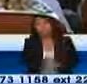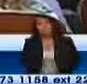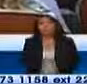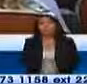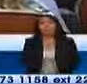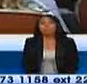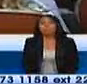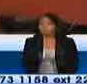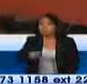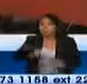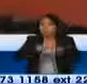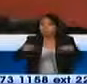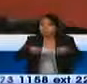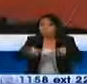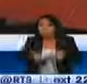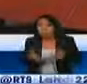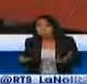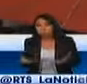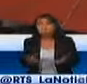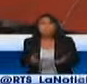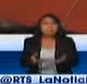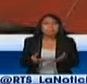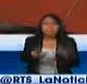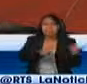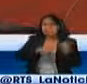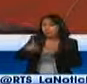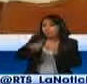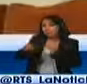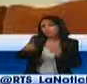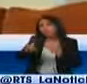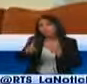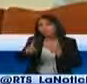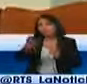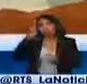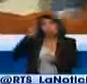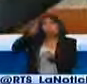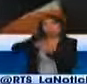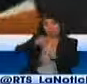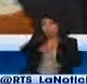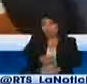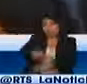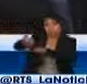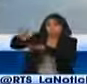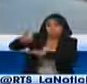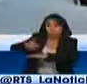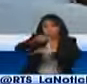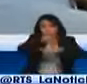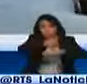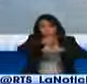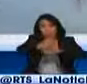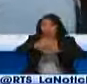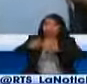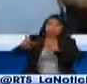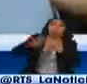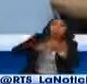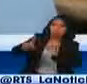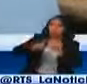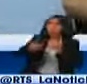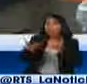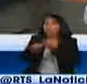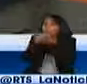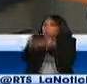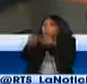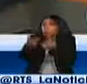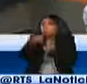este mecanismo de alianza para llegar con las autoridades nacionales y locales y darles a conocer sus